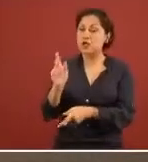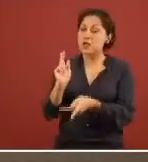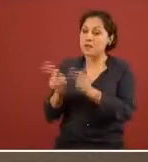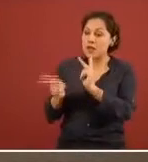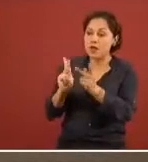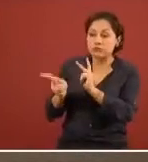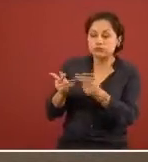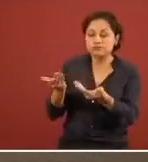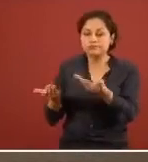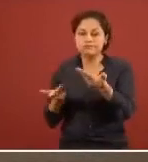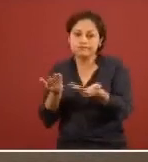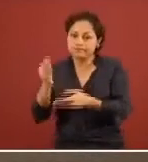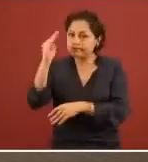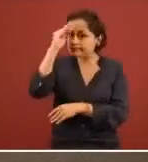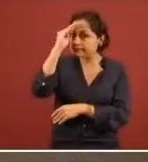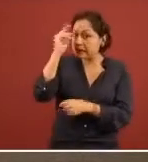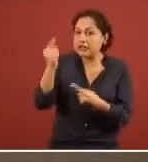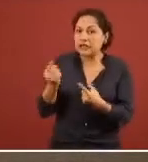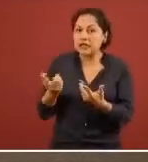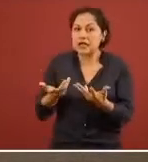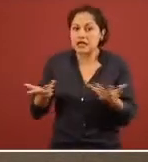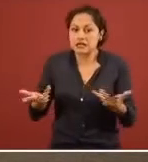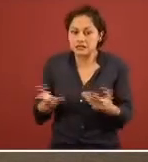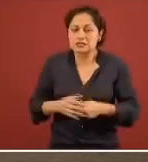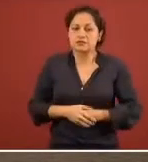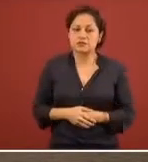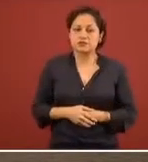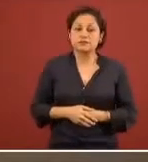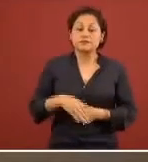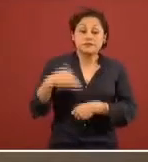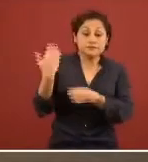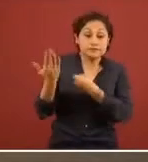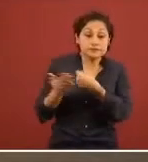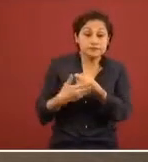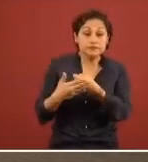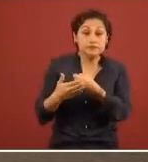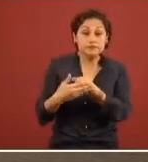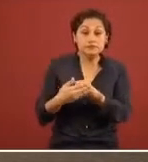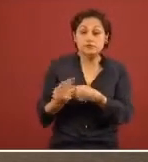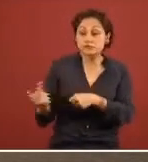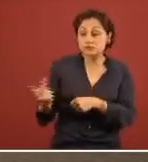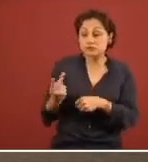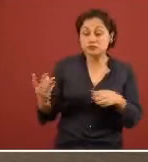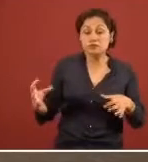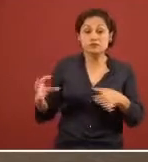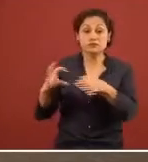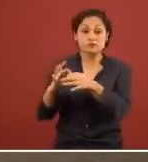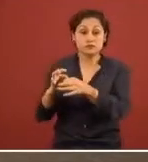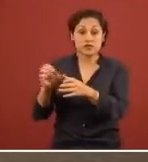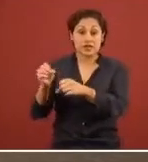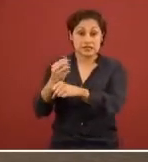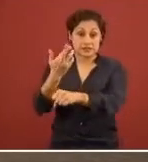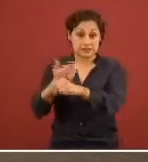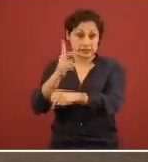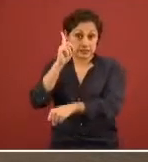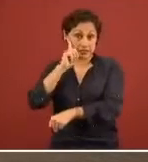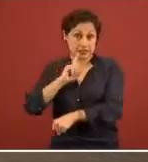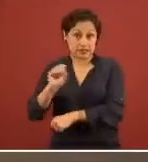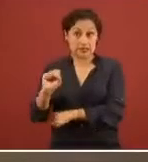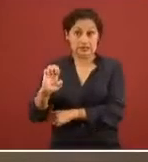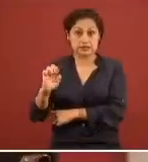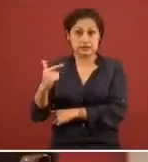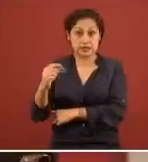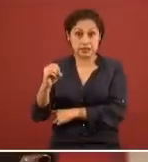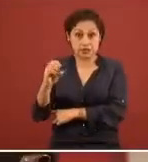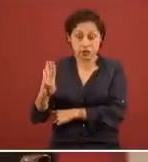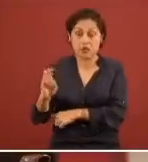y está próximo a publicarse un acuerdo conjunto de la Secretaría de Gobernación y el Secretario